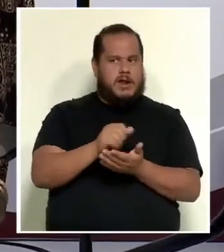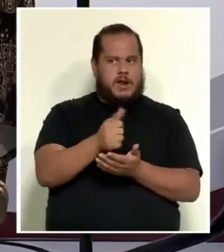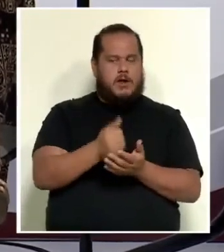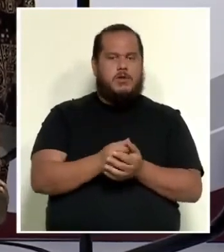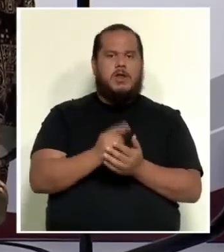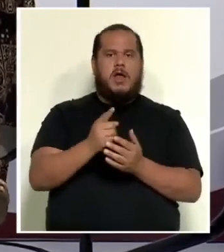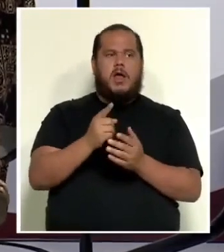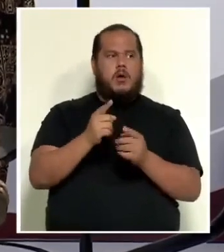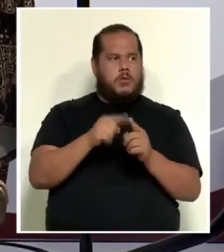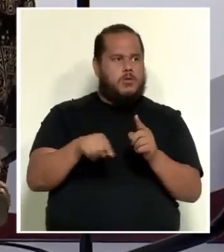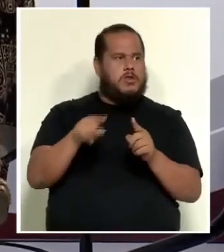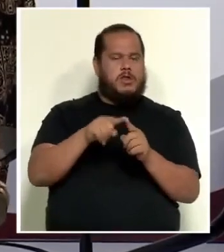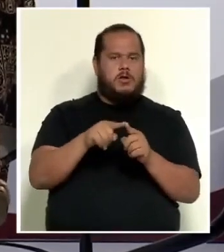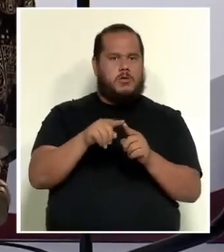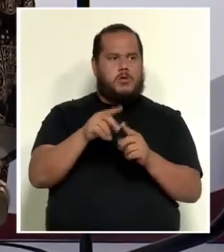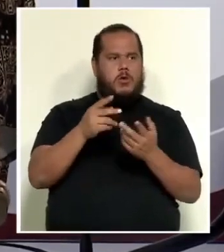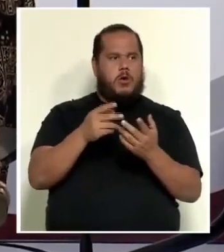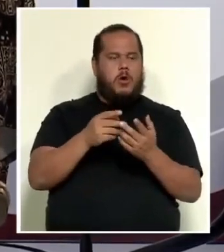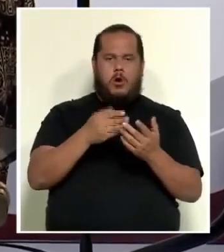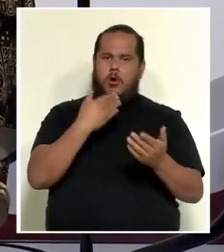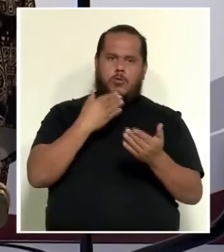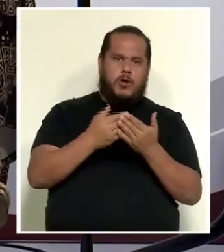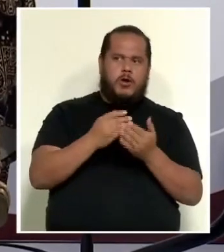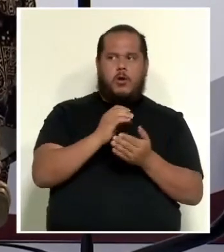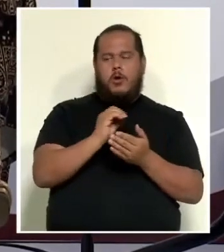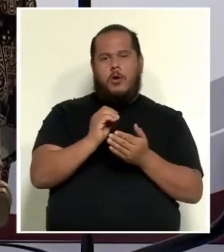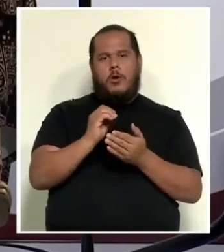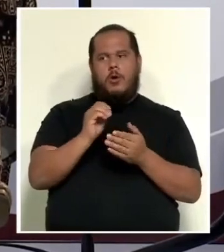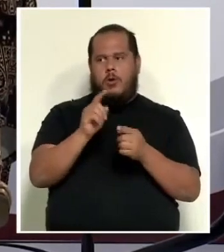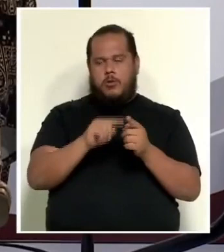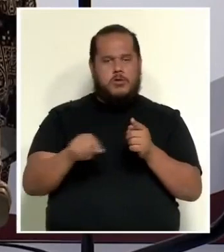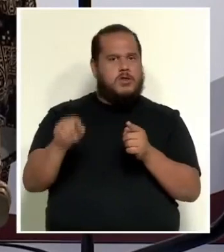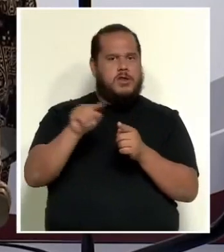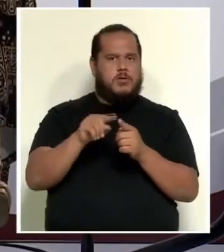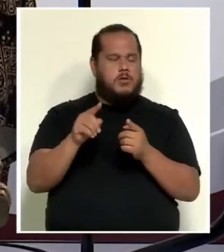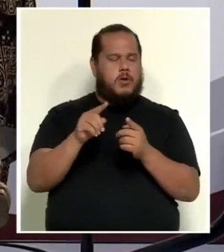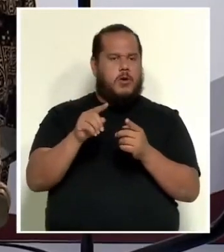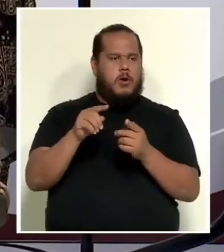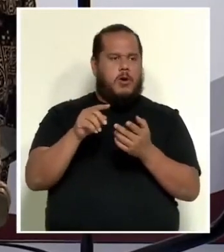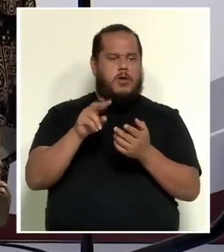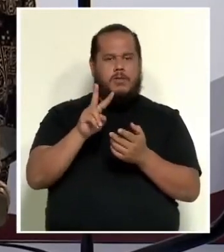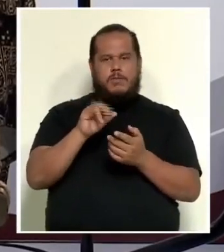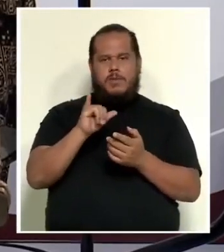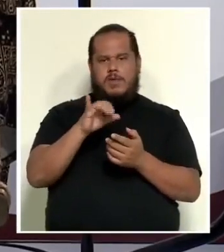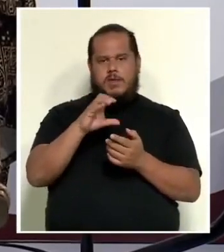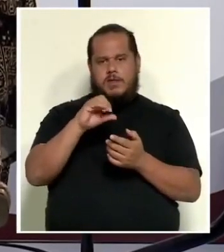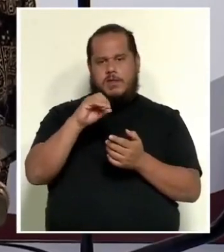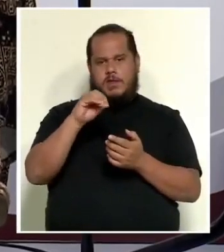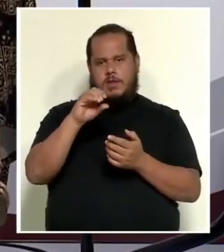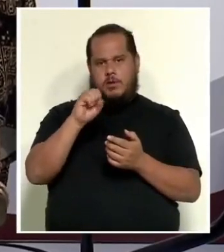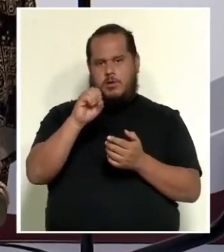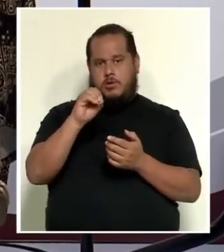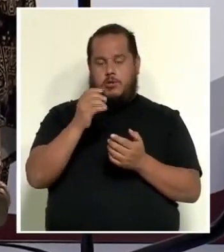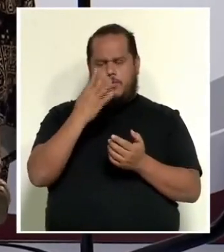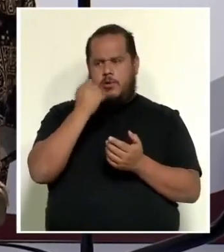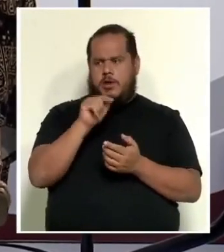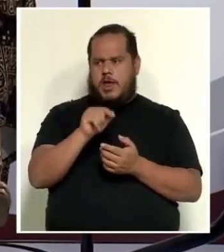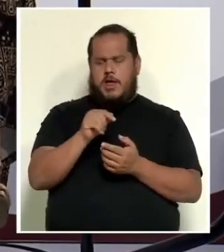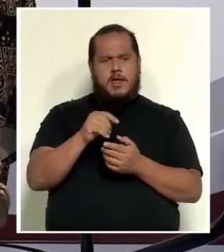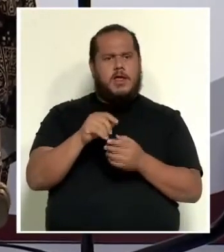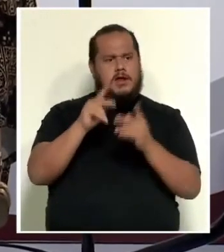un círculo virtuoso o en su defecto un círculo vicioso, porque ahí donde la